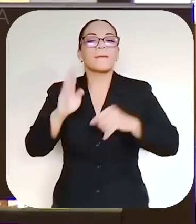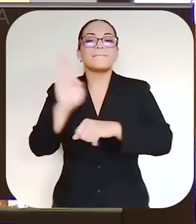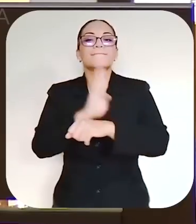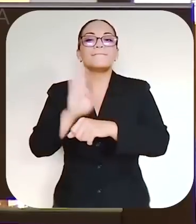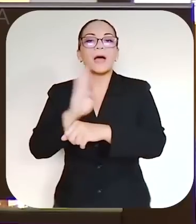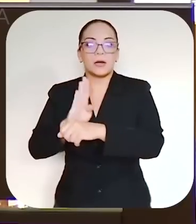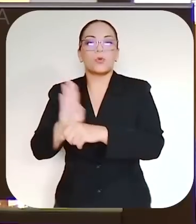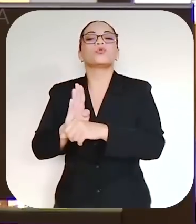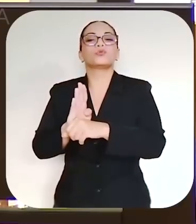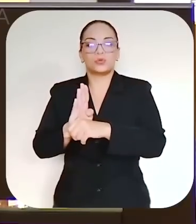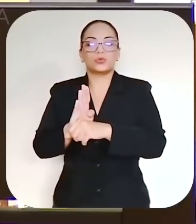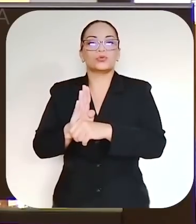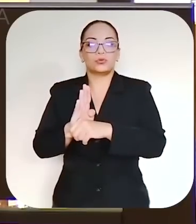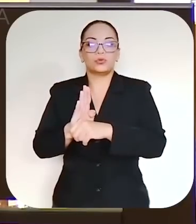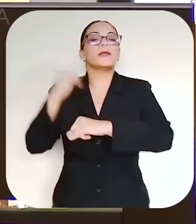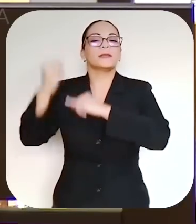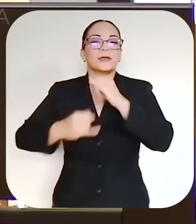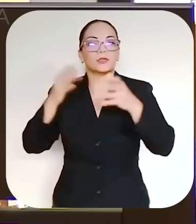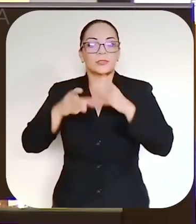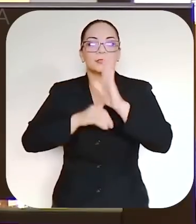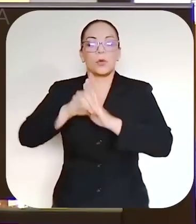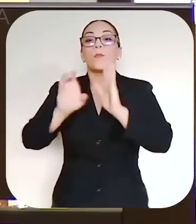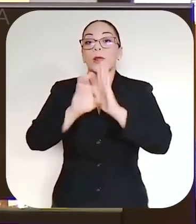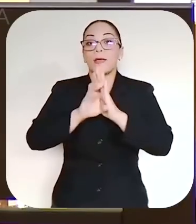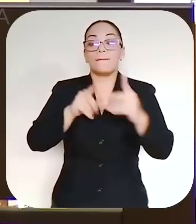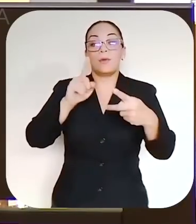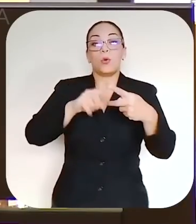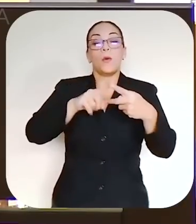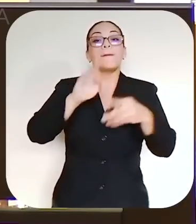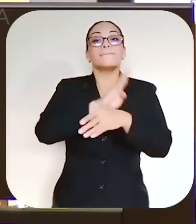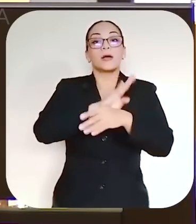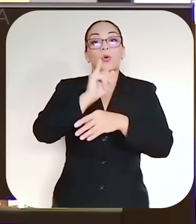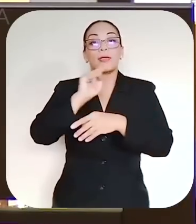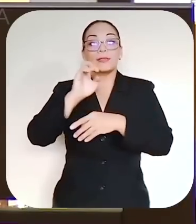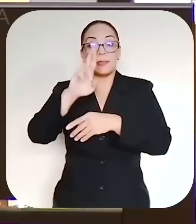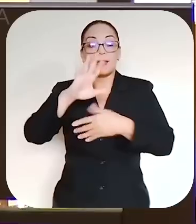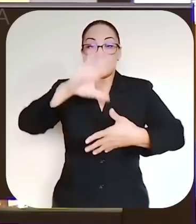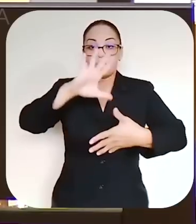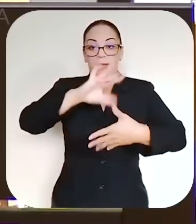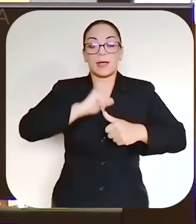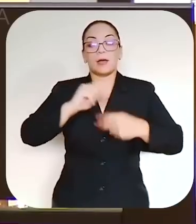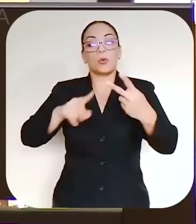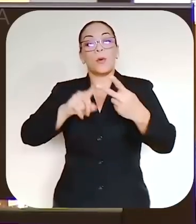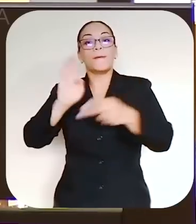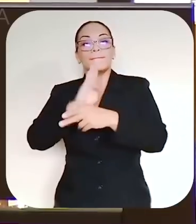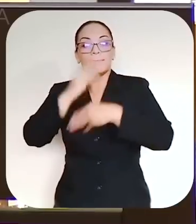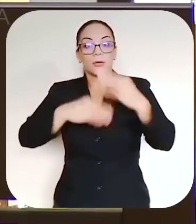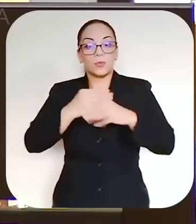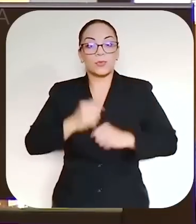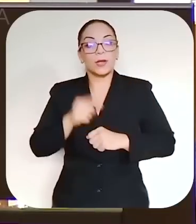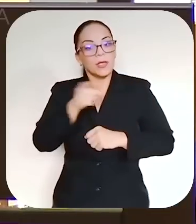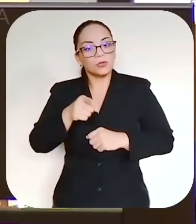reformar los bancos multilaterales de desarrollo como el banco interamericano y el Banco Mundial